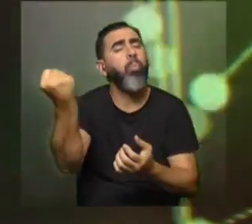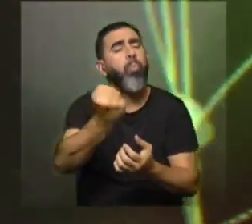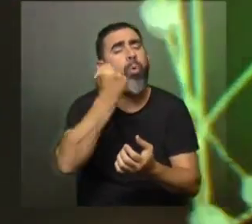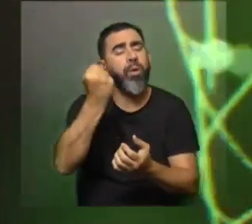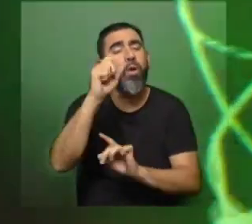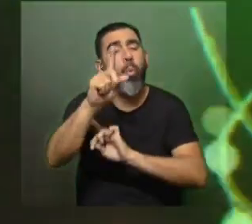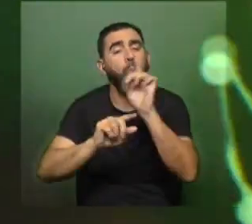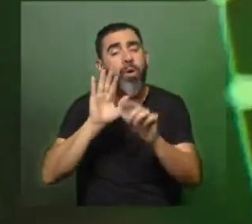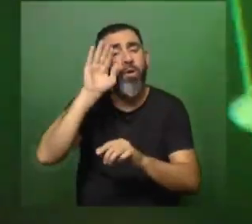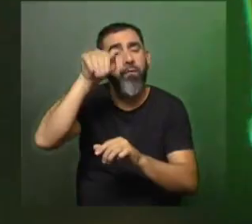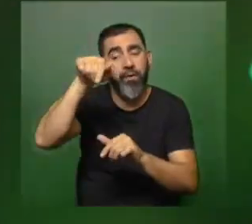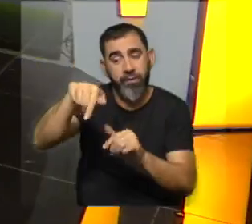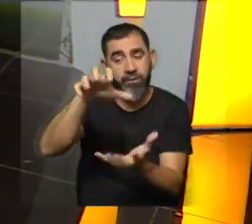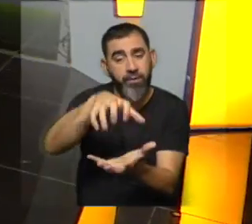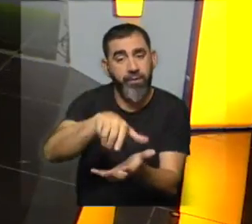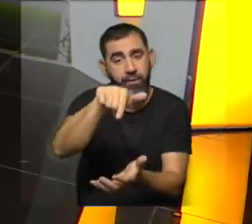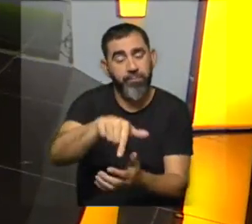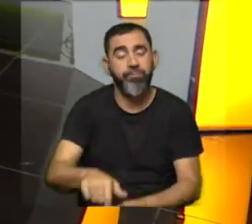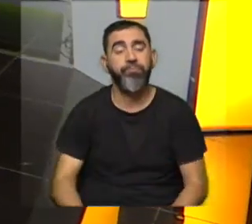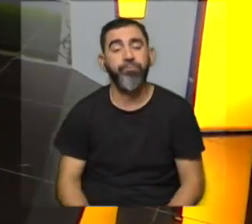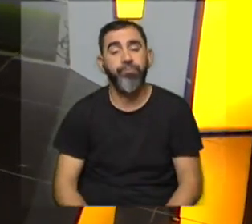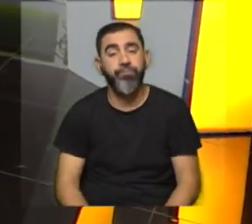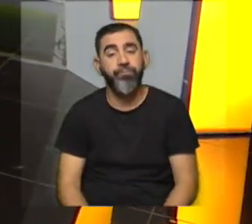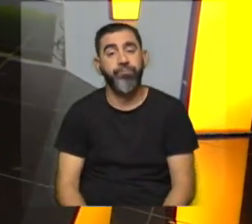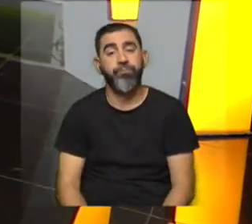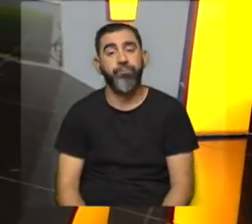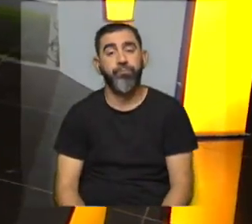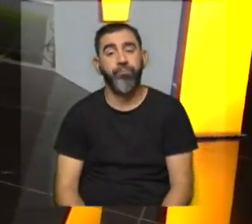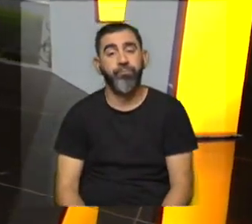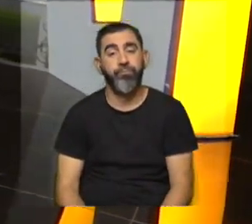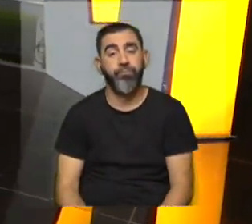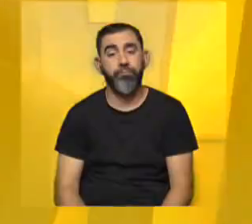la Universidad de la República tener un laboratorio de este tipo.